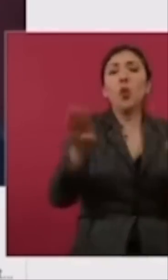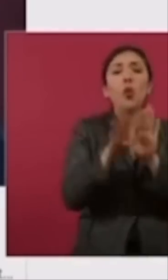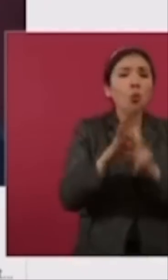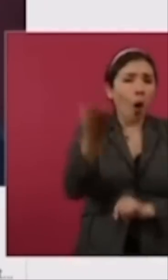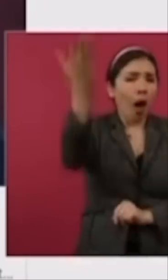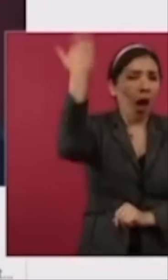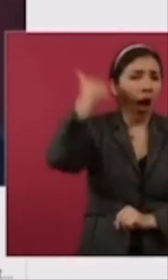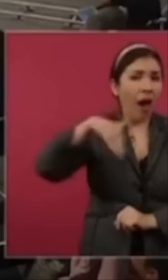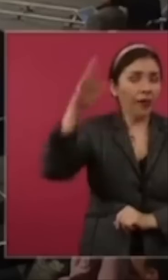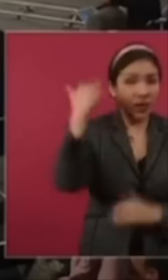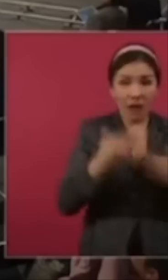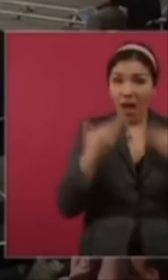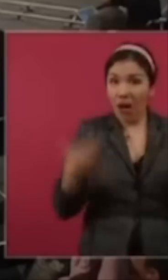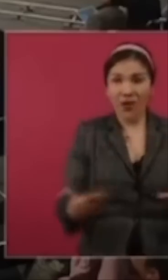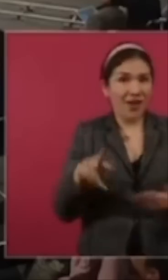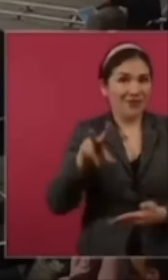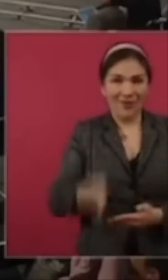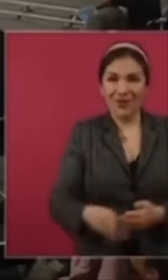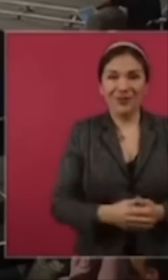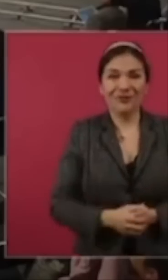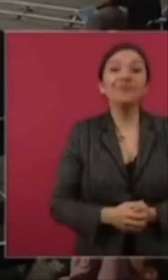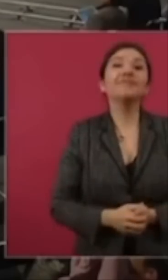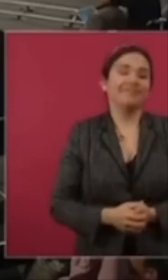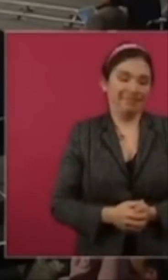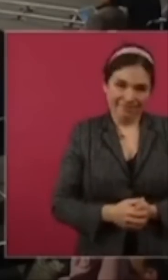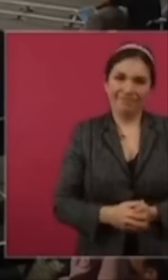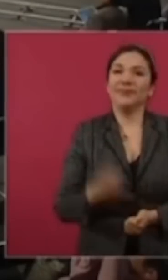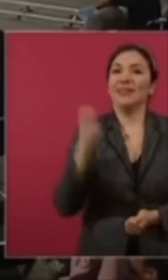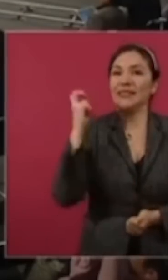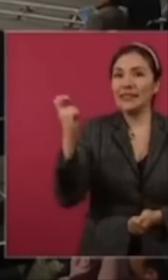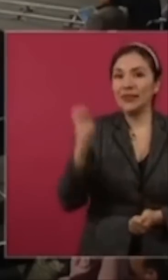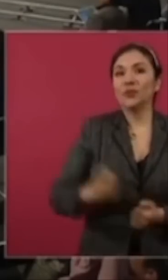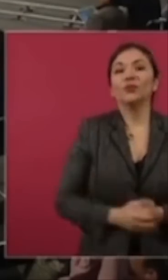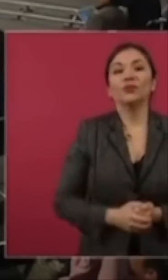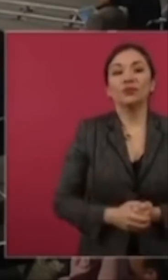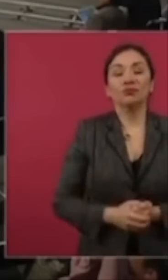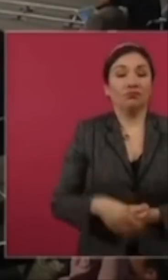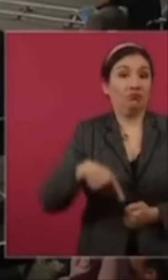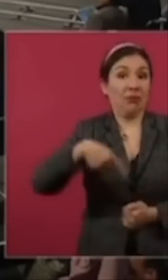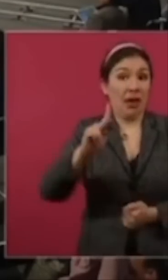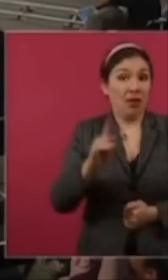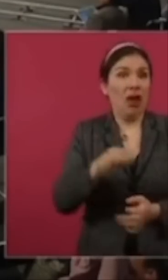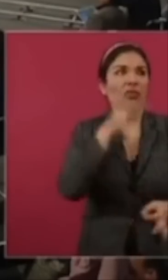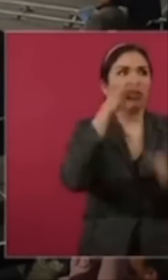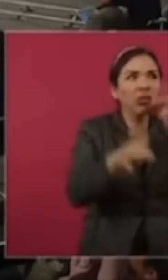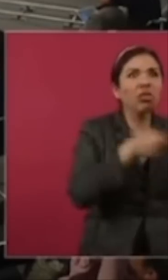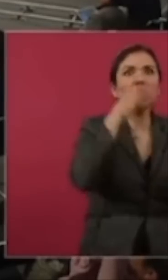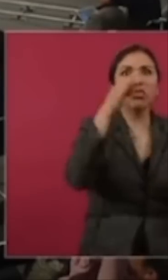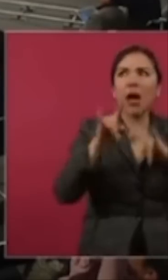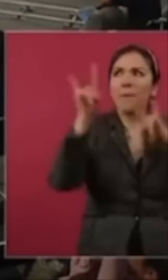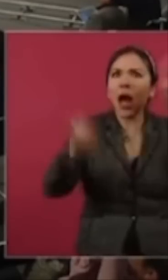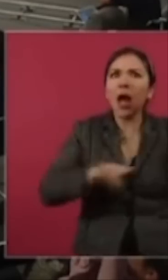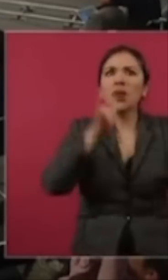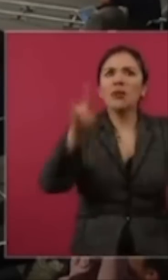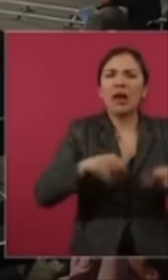Sí, pero la campaña a todo lo que